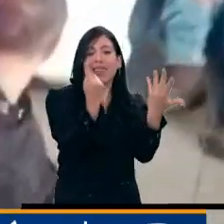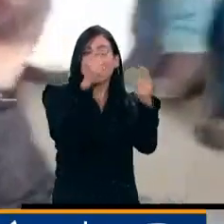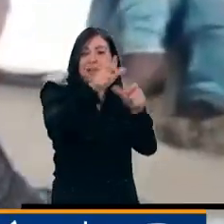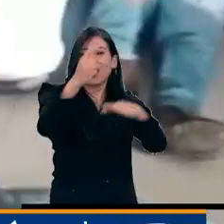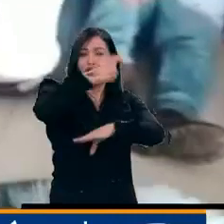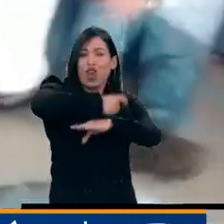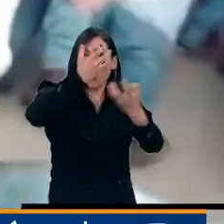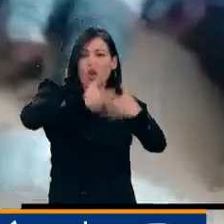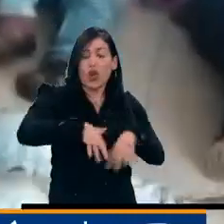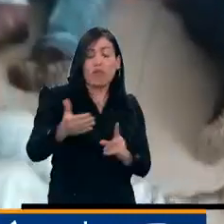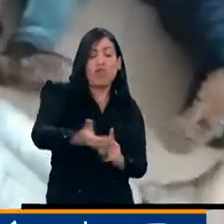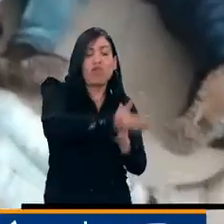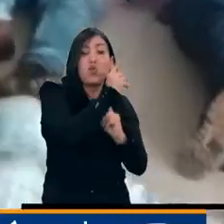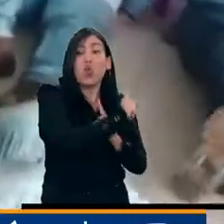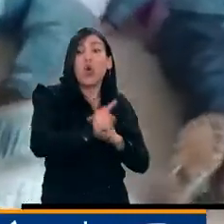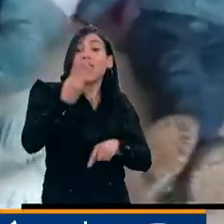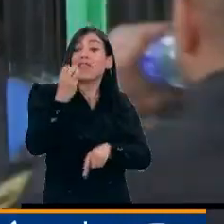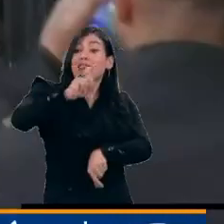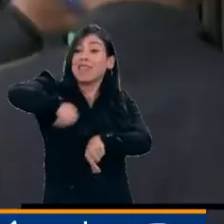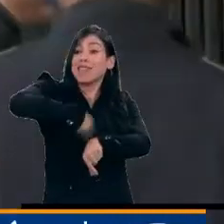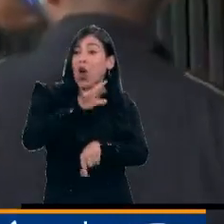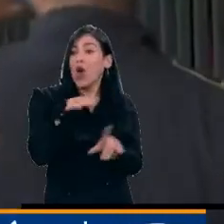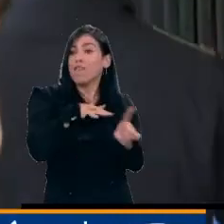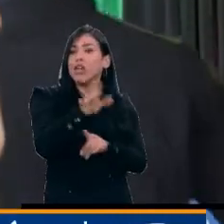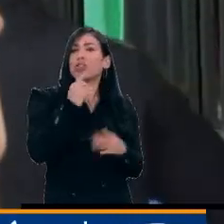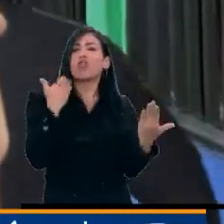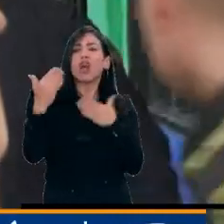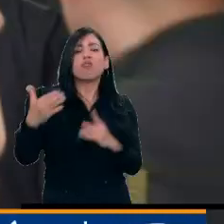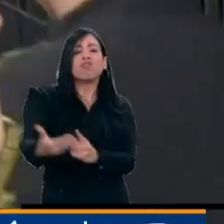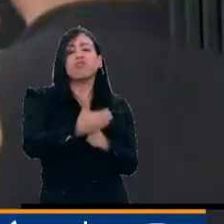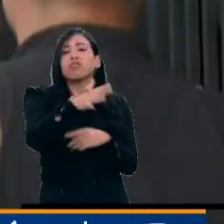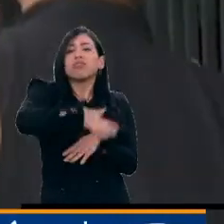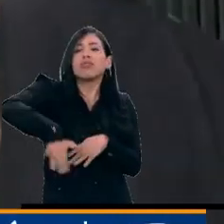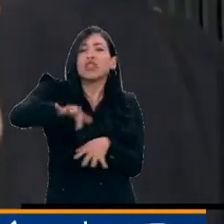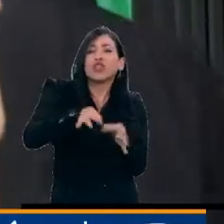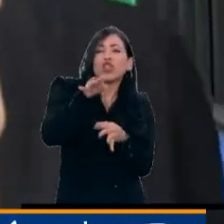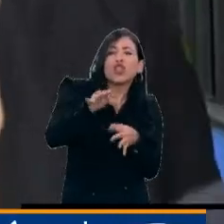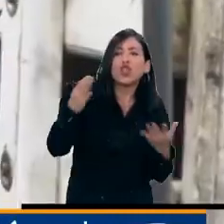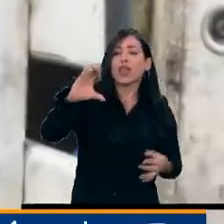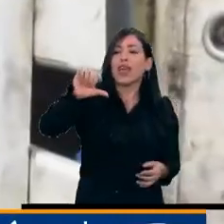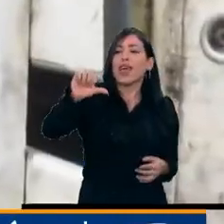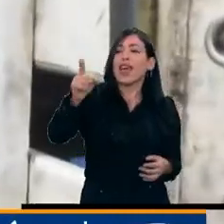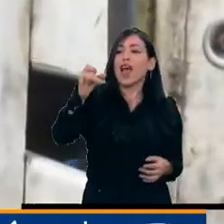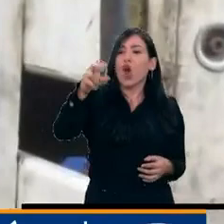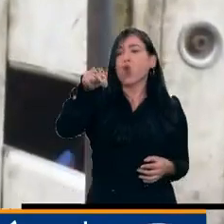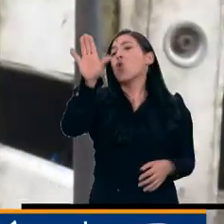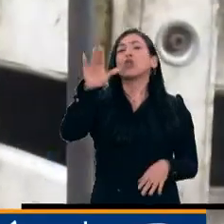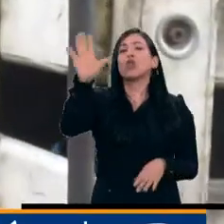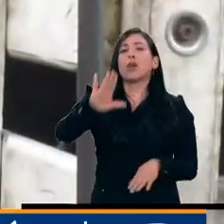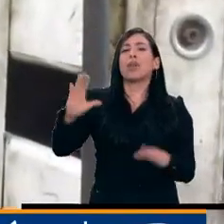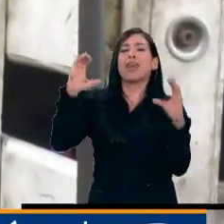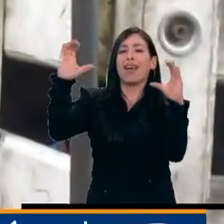quienes estuvieron secuestrados por más de 30 horas por campesinos en San Vicente del Caguán, en el Caquetá.